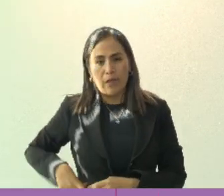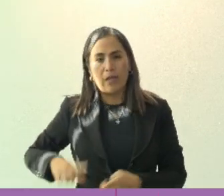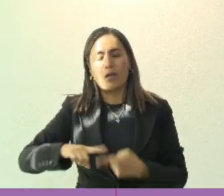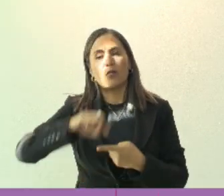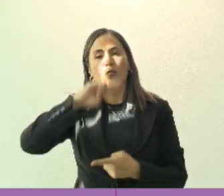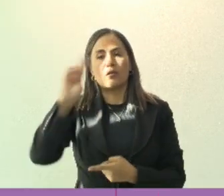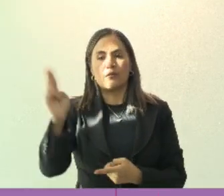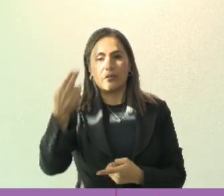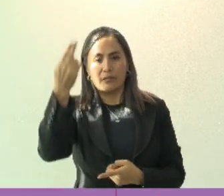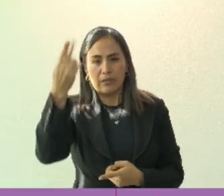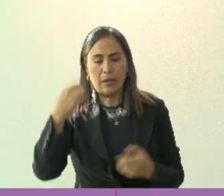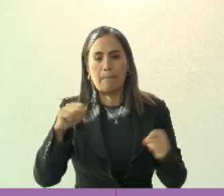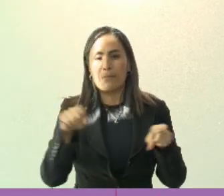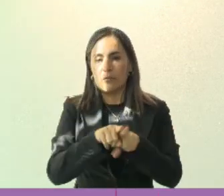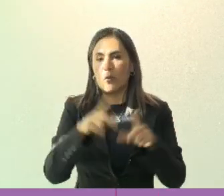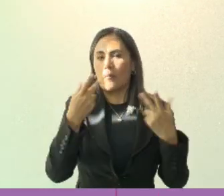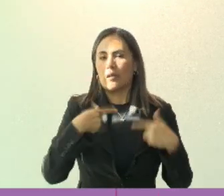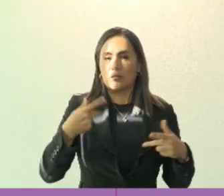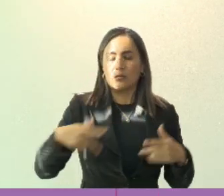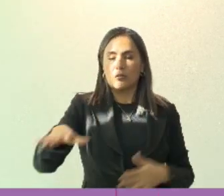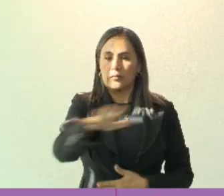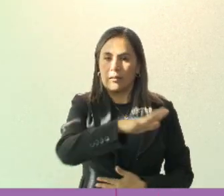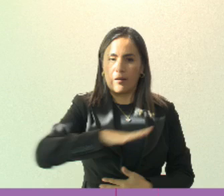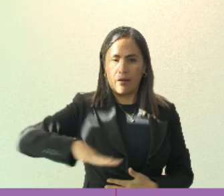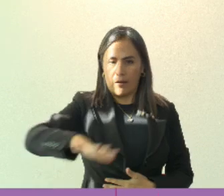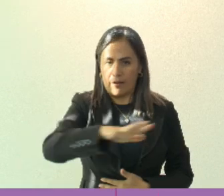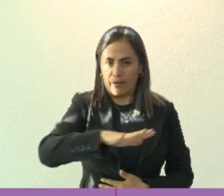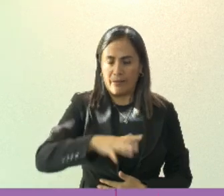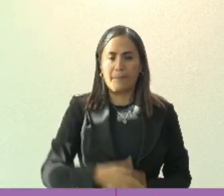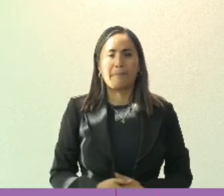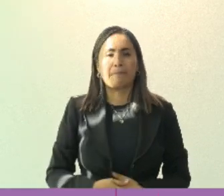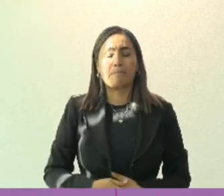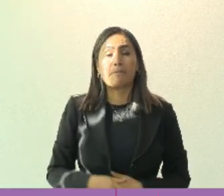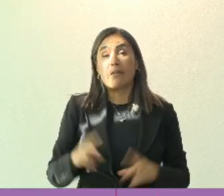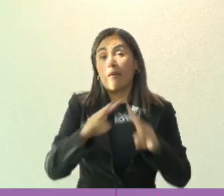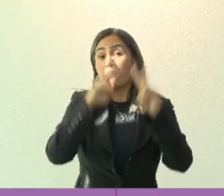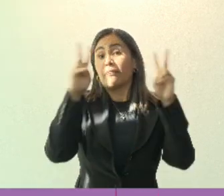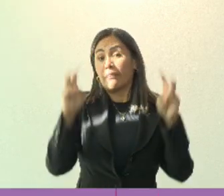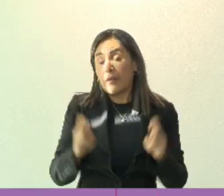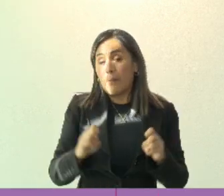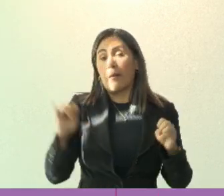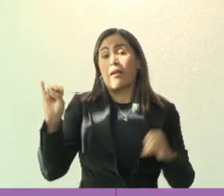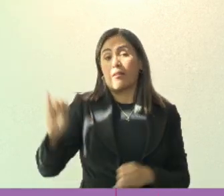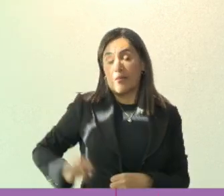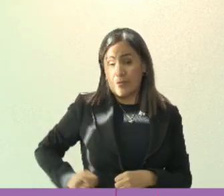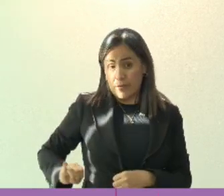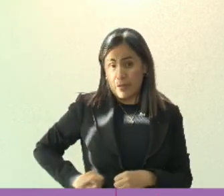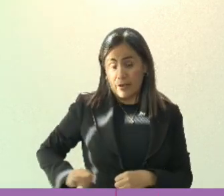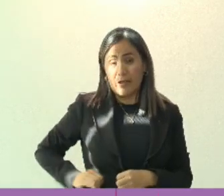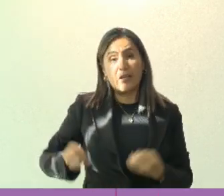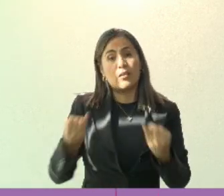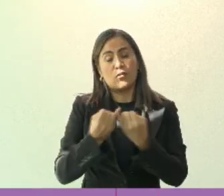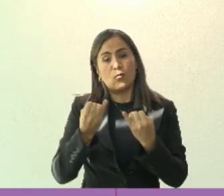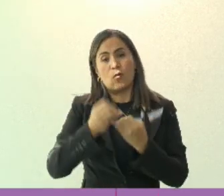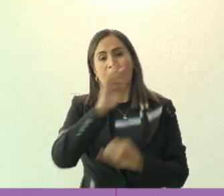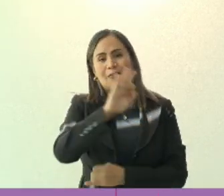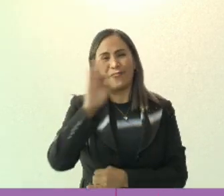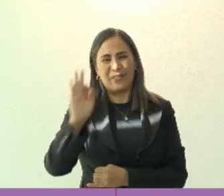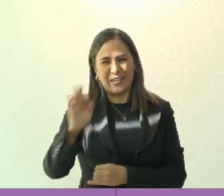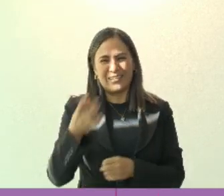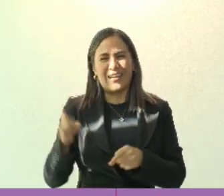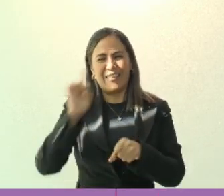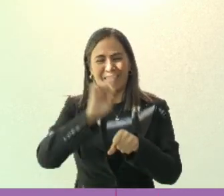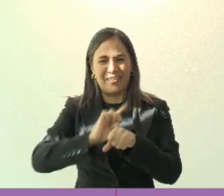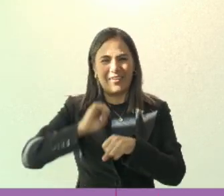sobre todo. Debido al gran interés del tema y en el marco del Día Internacional de